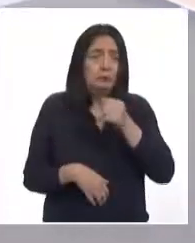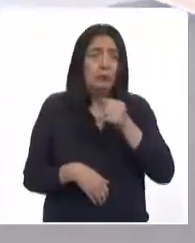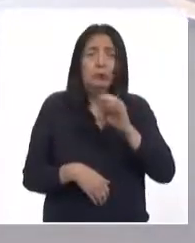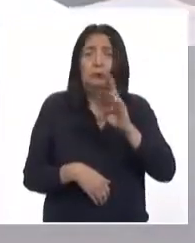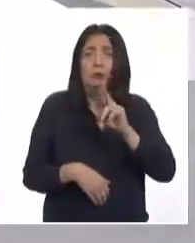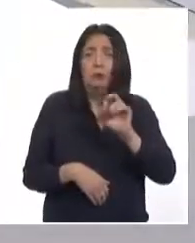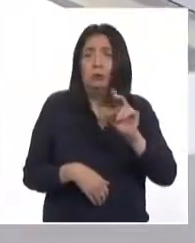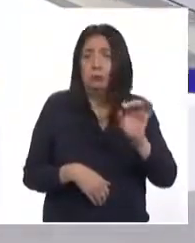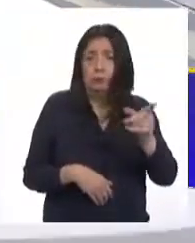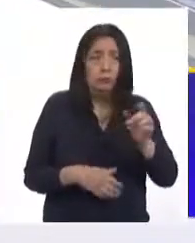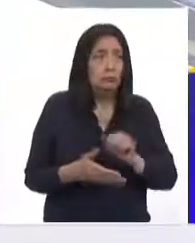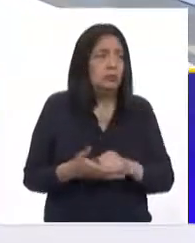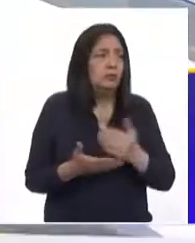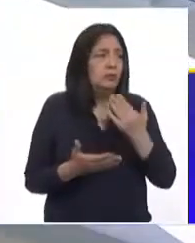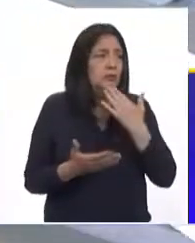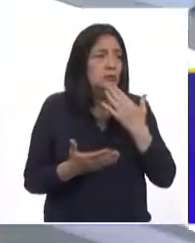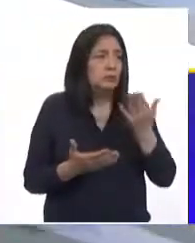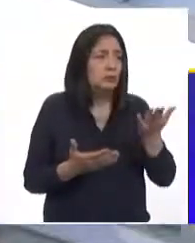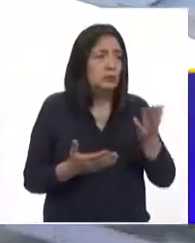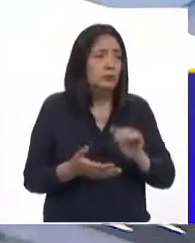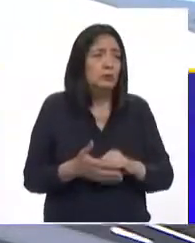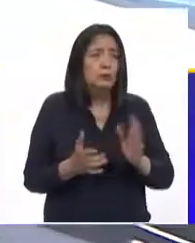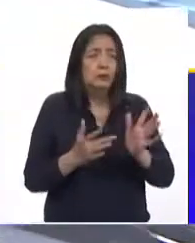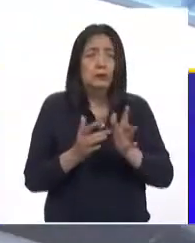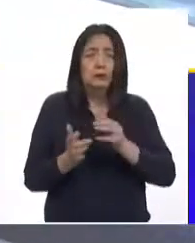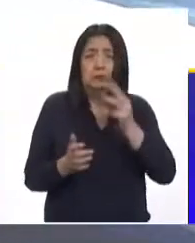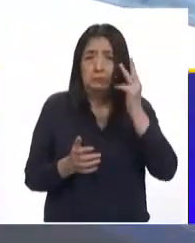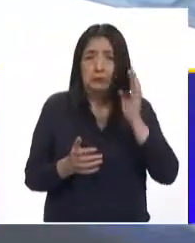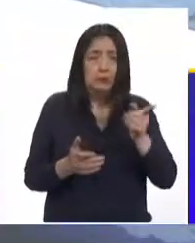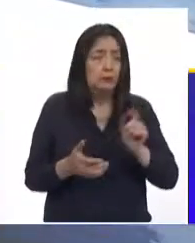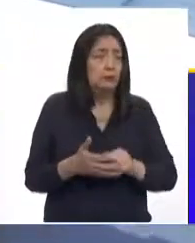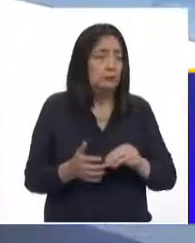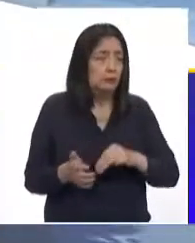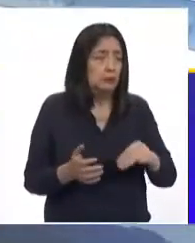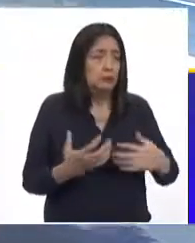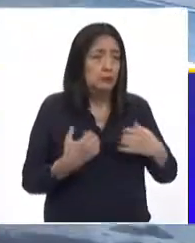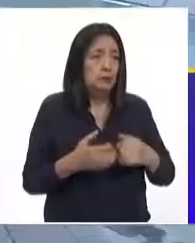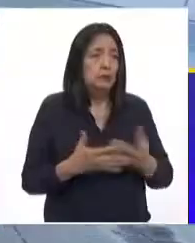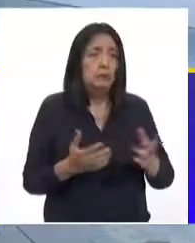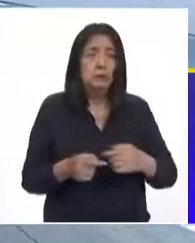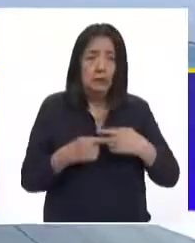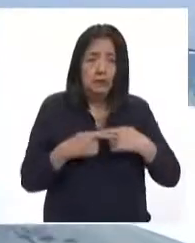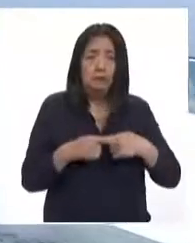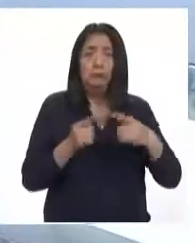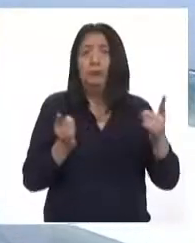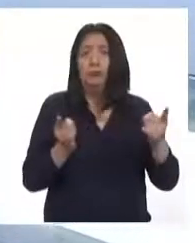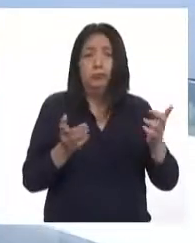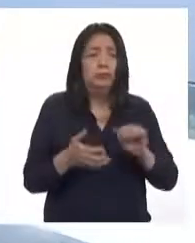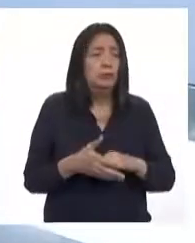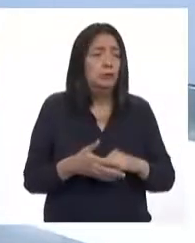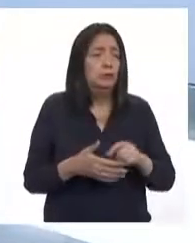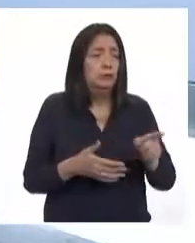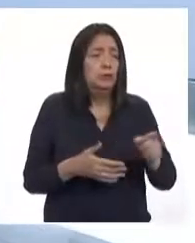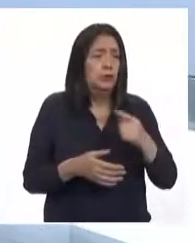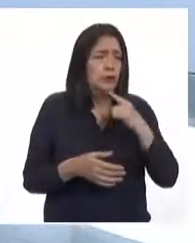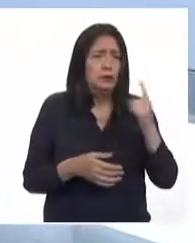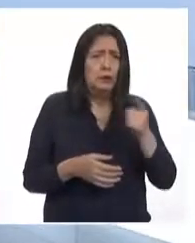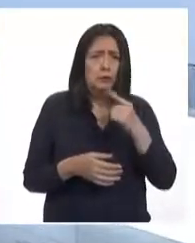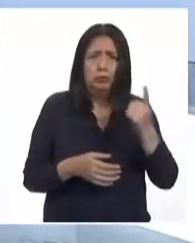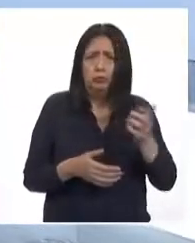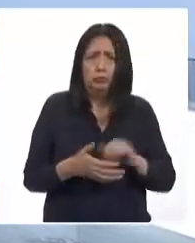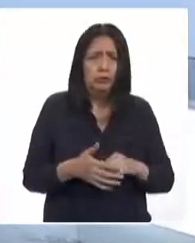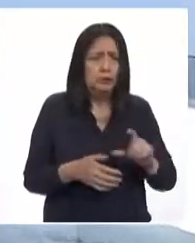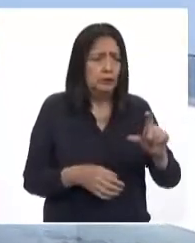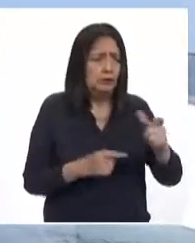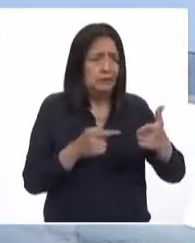Bruno Saavedra está en Jesús María, porque el Ministerio de Salud ha emitido pronunciamiento respecto a estas denuncias de